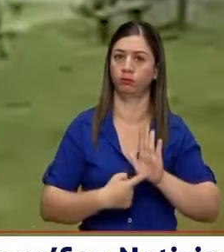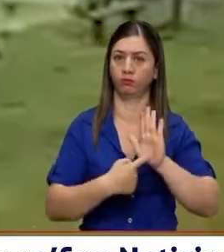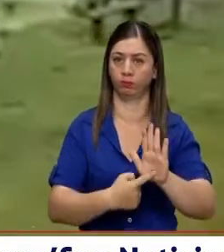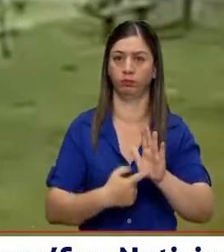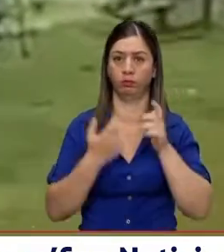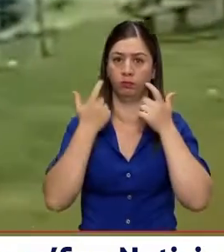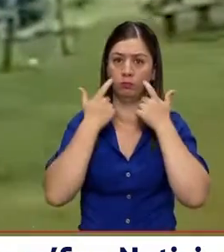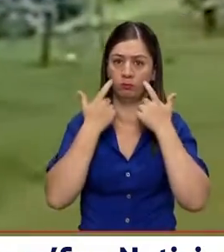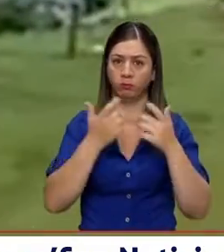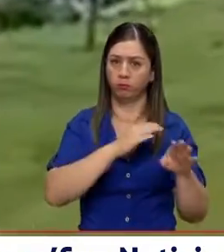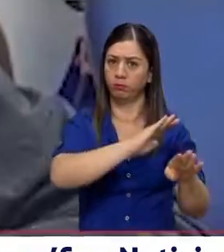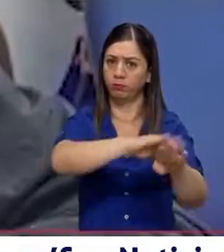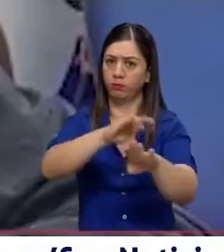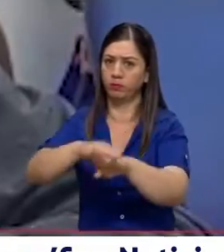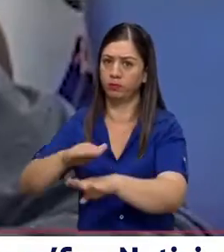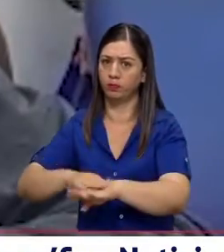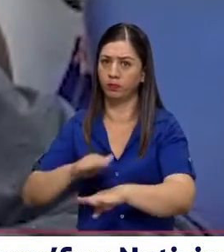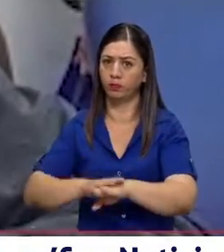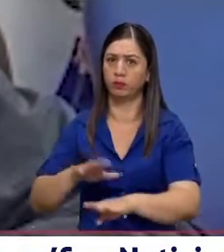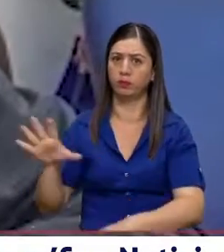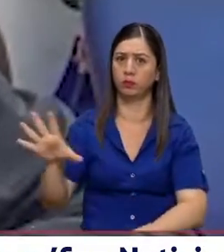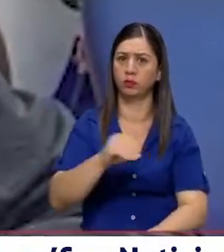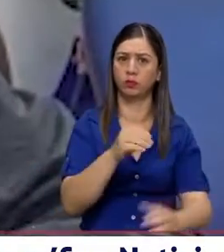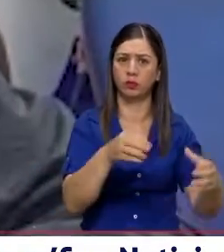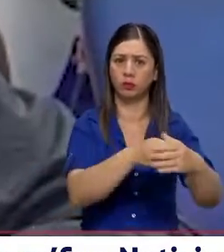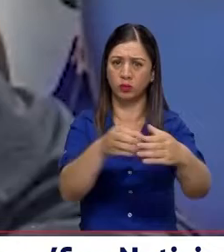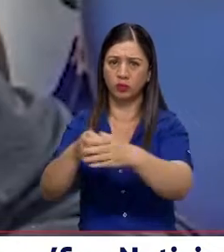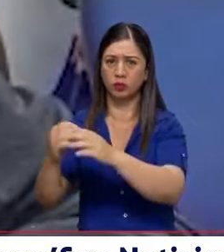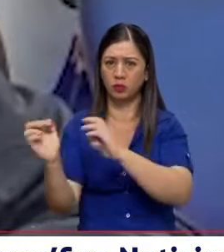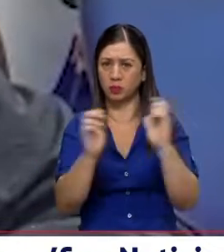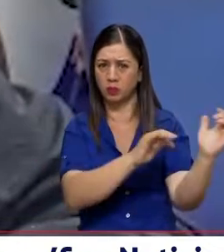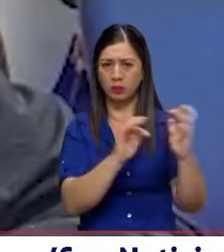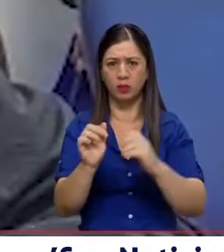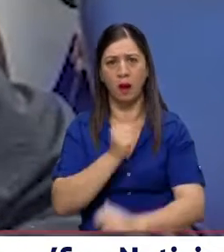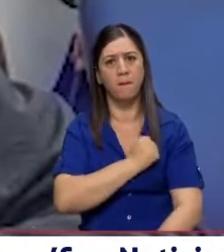y hacer el llamado a todos los grupos armados para que respeten